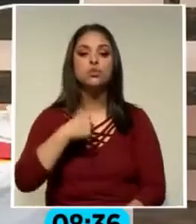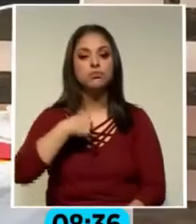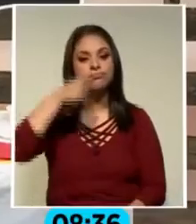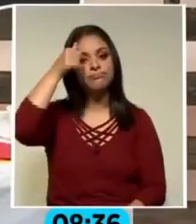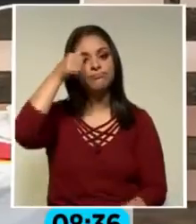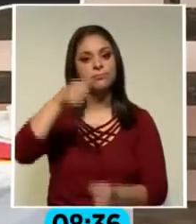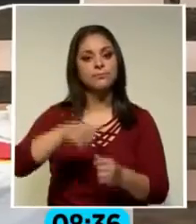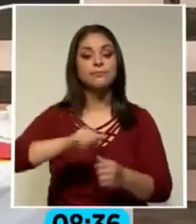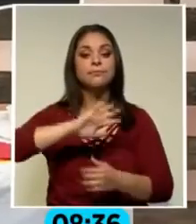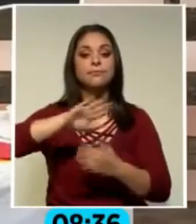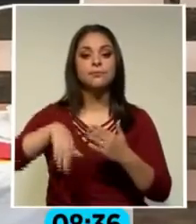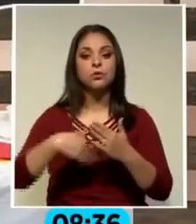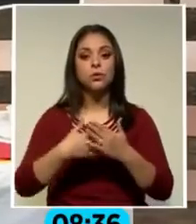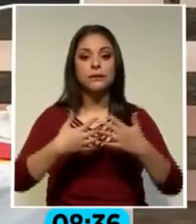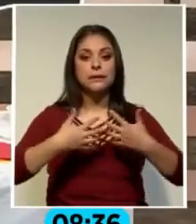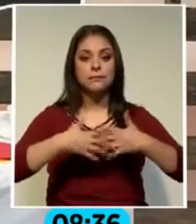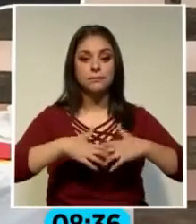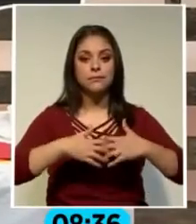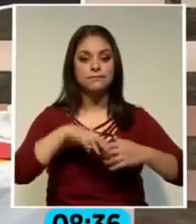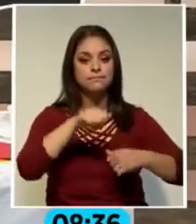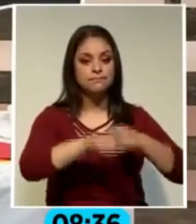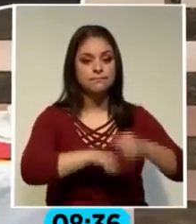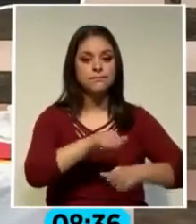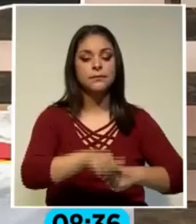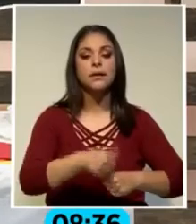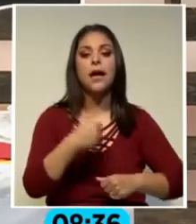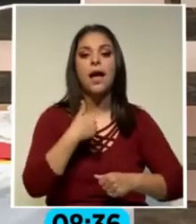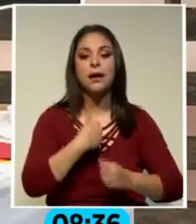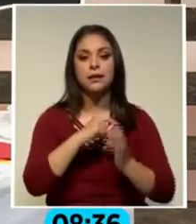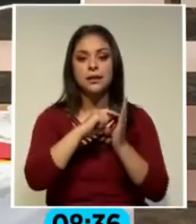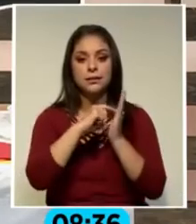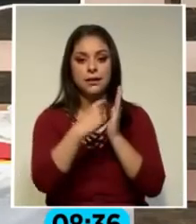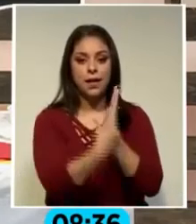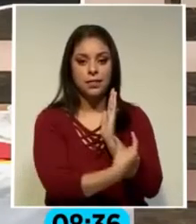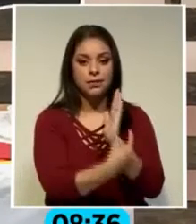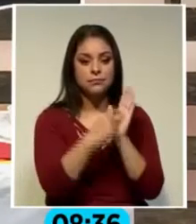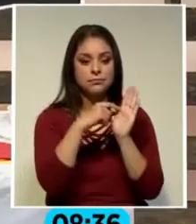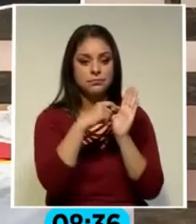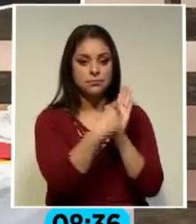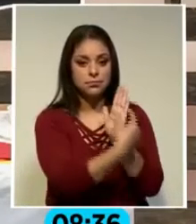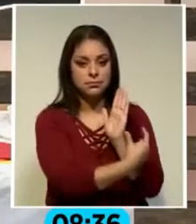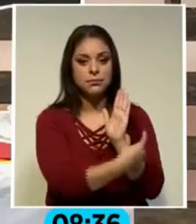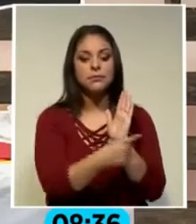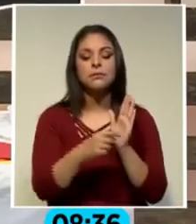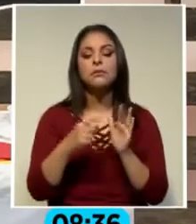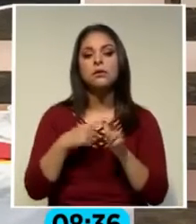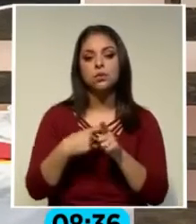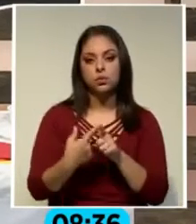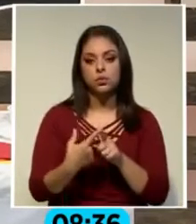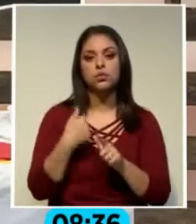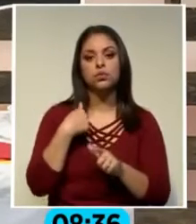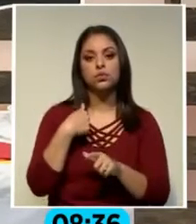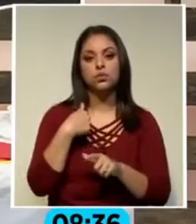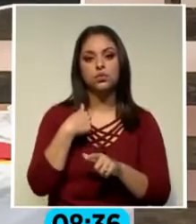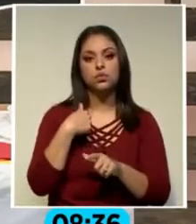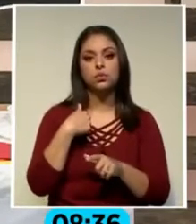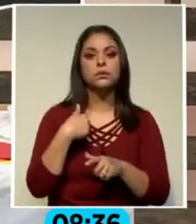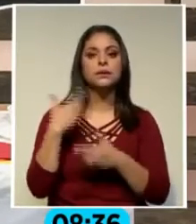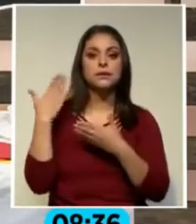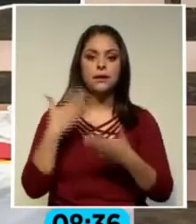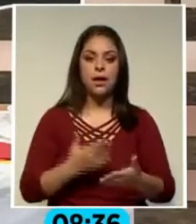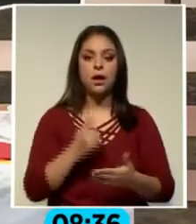emprendimientos siempre tienen etiquetas. Entonces yo traje por aquí unas etiquetas, que voy a elegir una, porque la